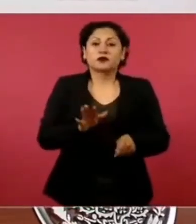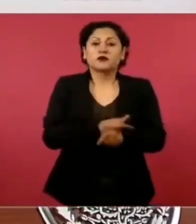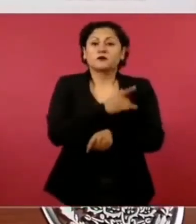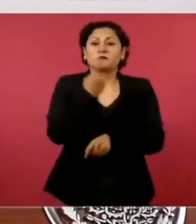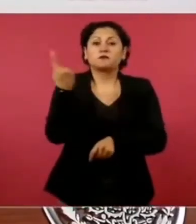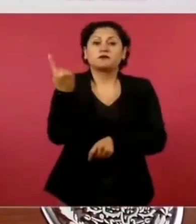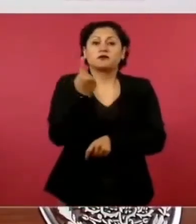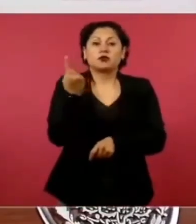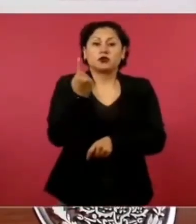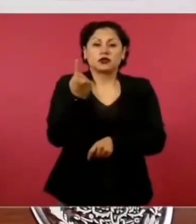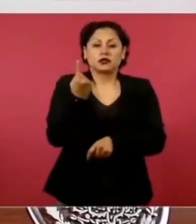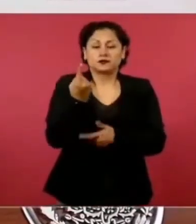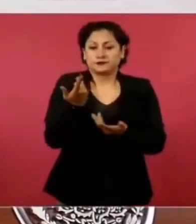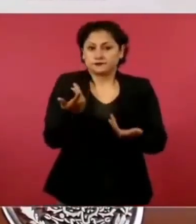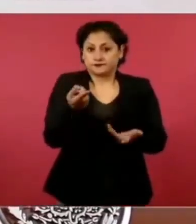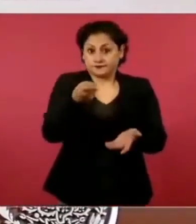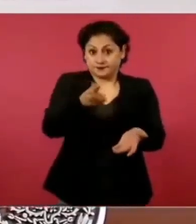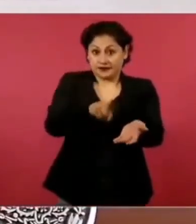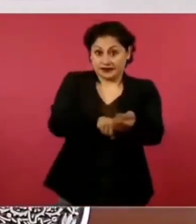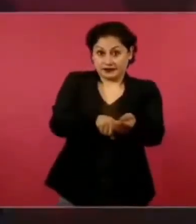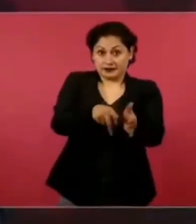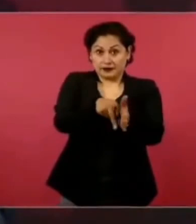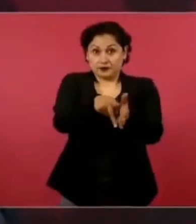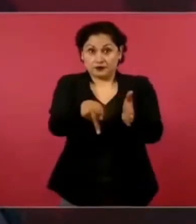los camaradas